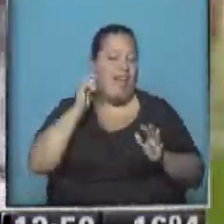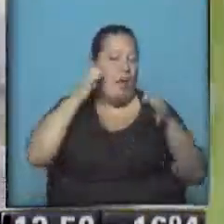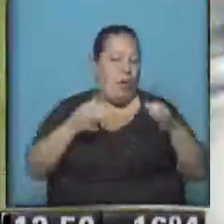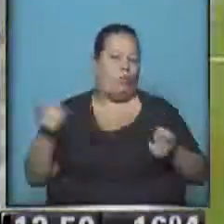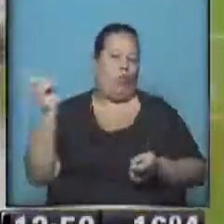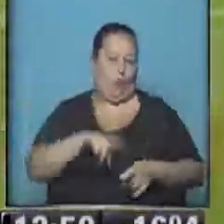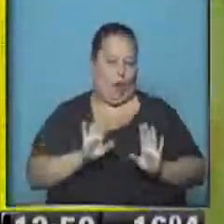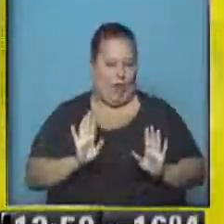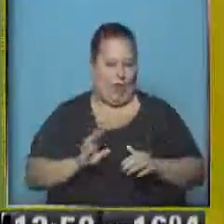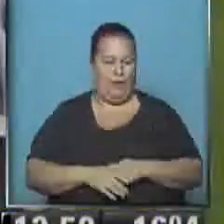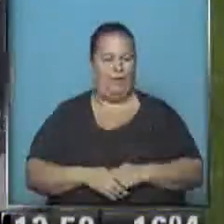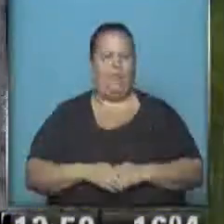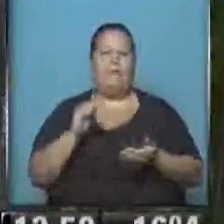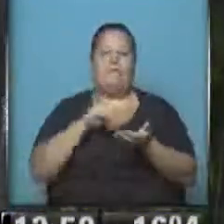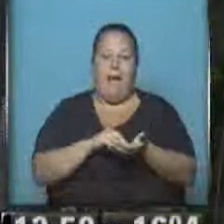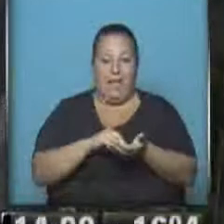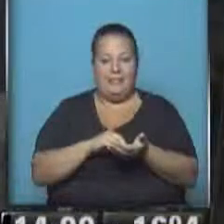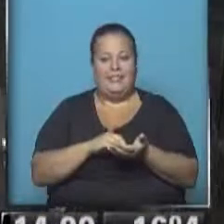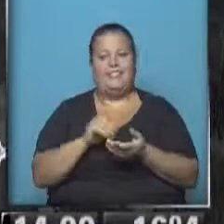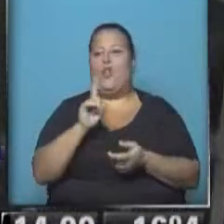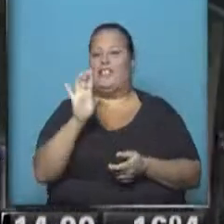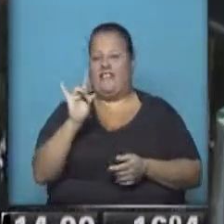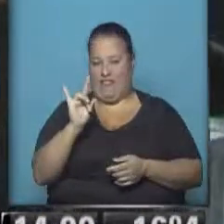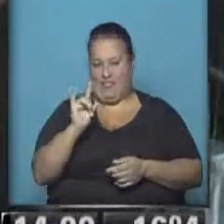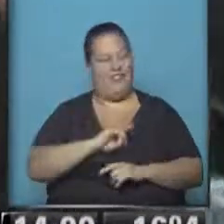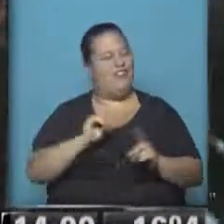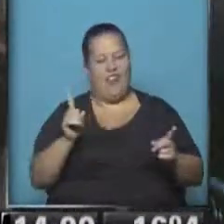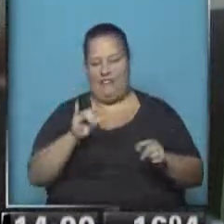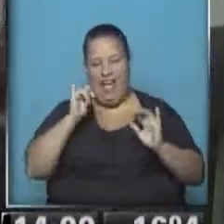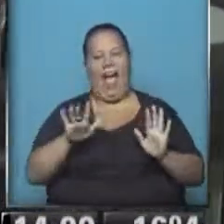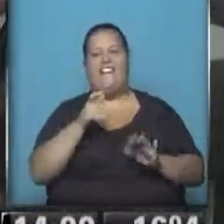volver. Podemos agregar que no es difícil. No,